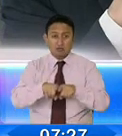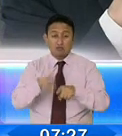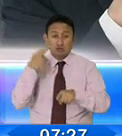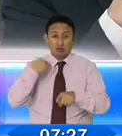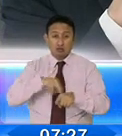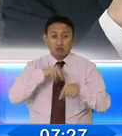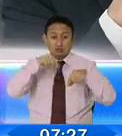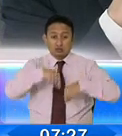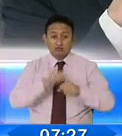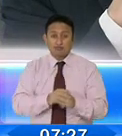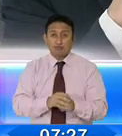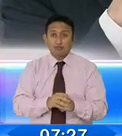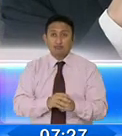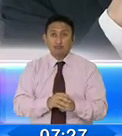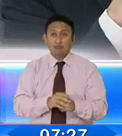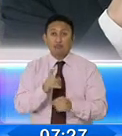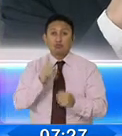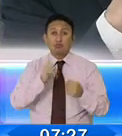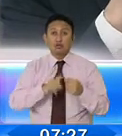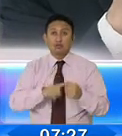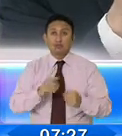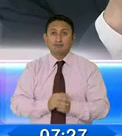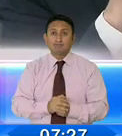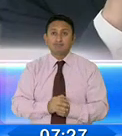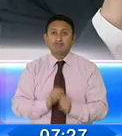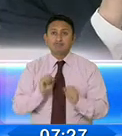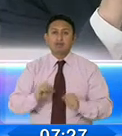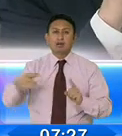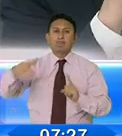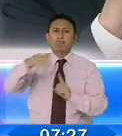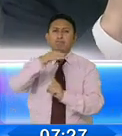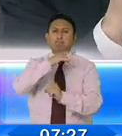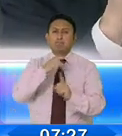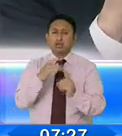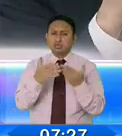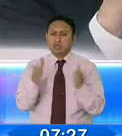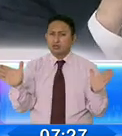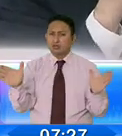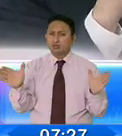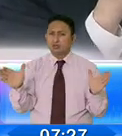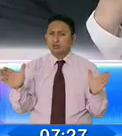la arquidiócesis de Quito. ¿Los parques van a estar abiertos, señor secretario?